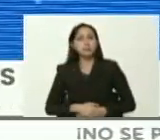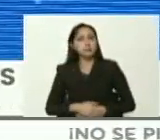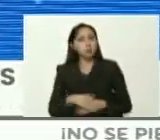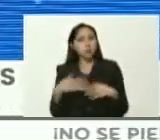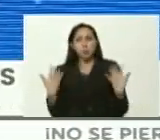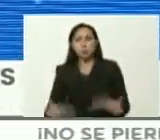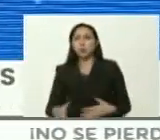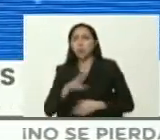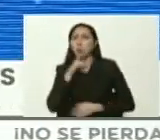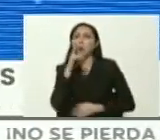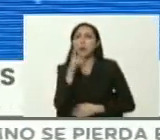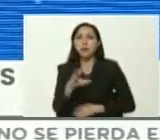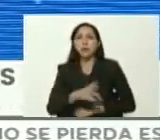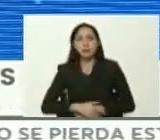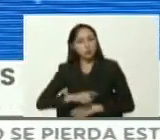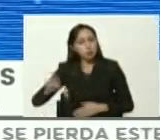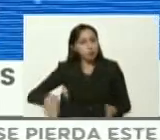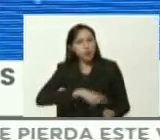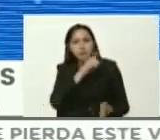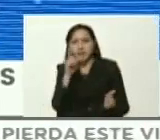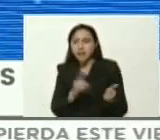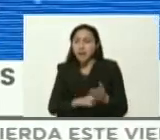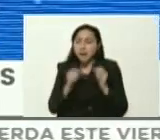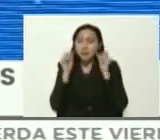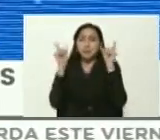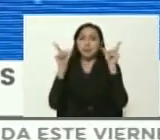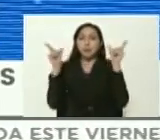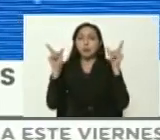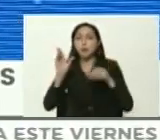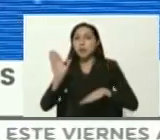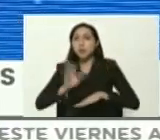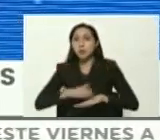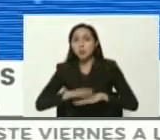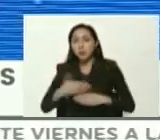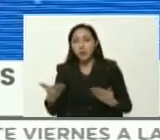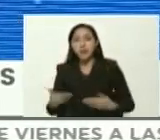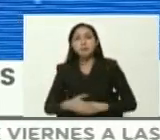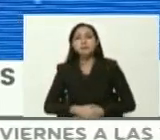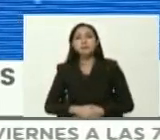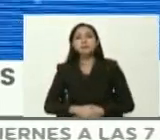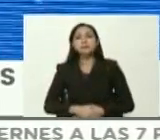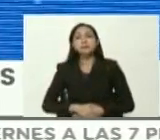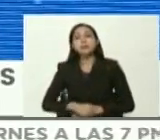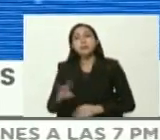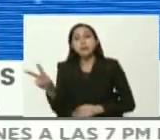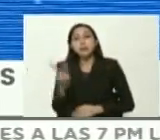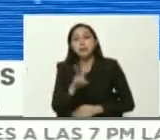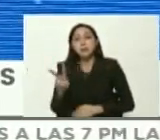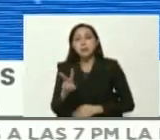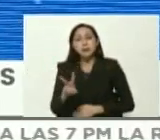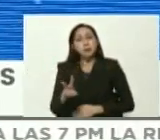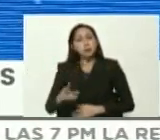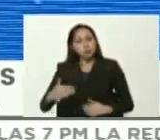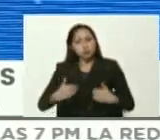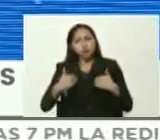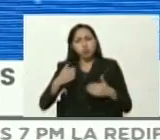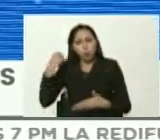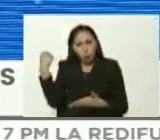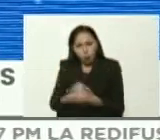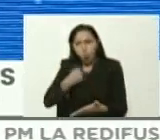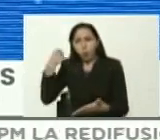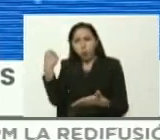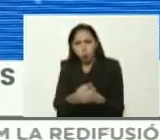brutal, total, es impresionante lo que nuestra patria ha resistido,